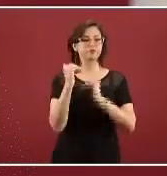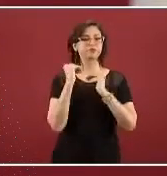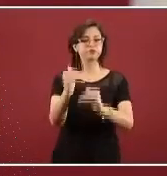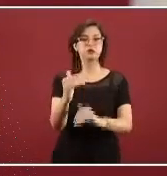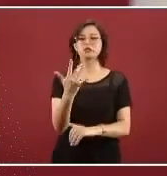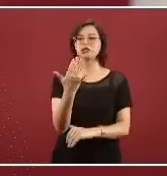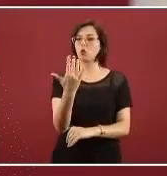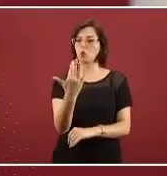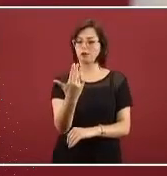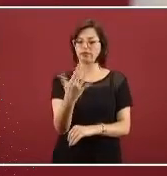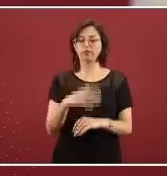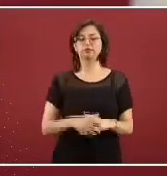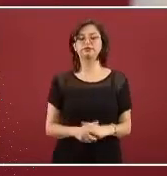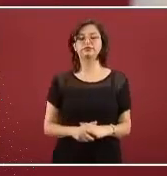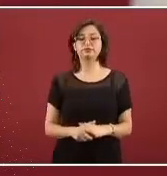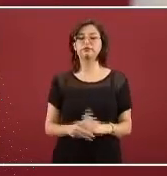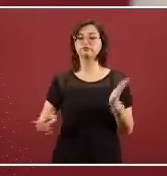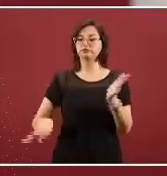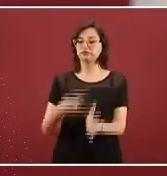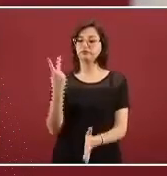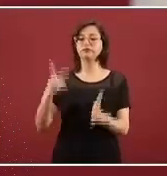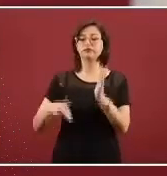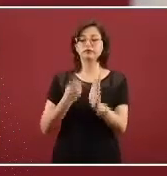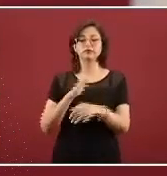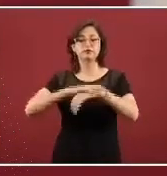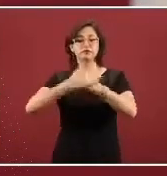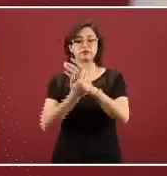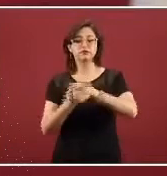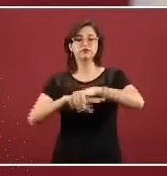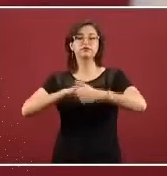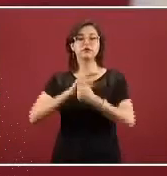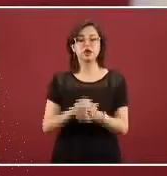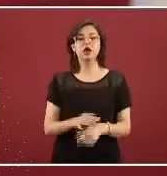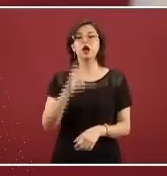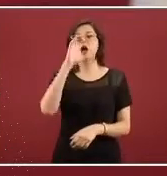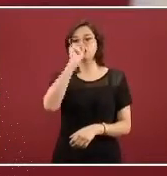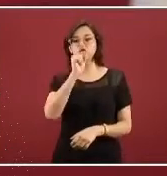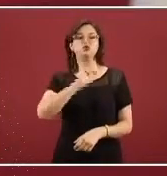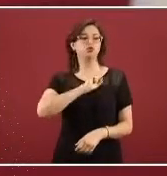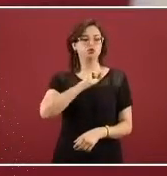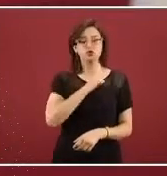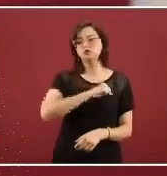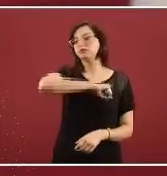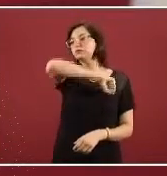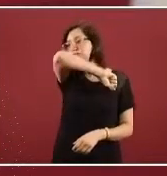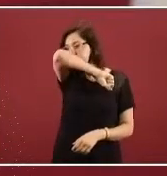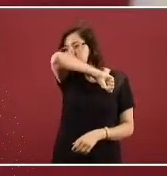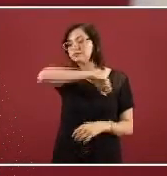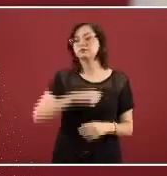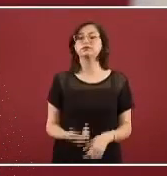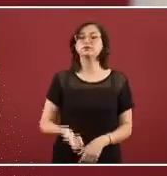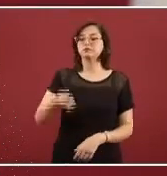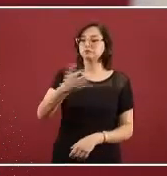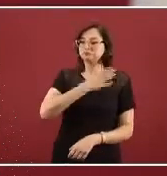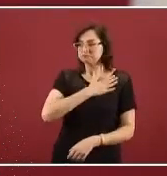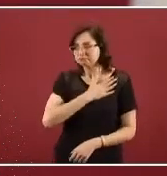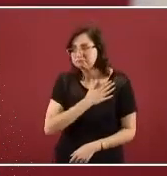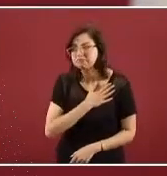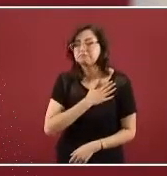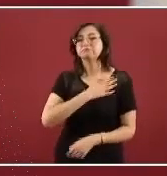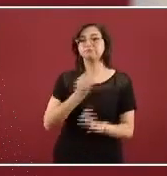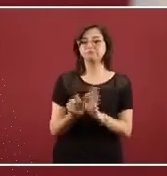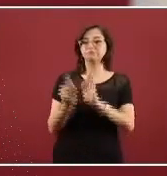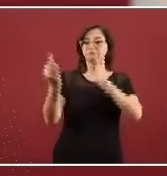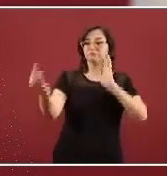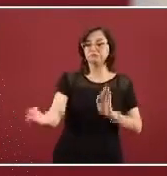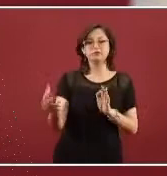límite. Además del lavado frecuente de manos, estornudar y toser aplicando la etiqueta respiratoria, el saludo a distancia y todas las demás medidas